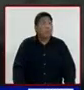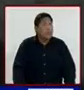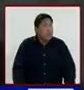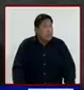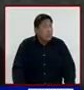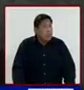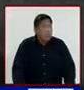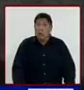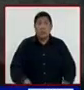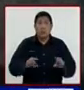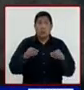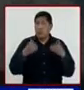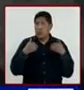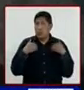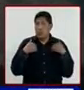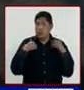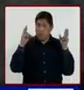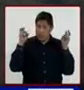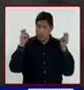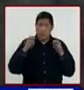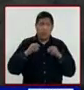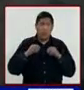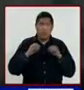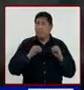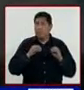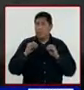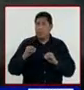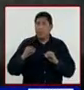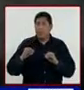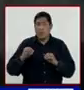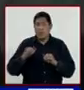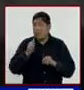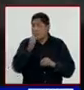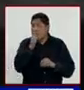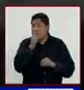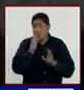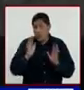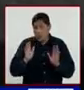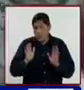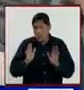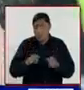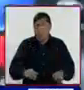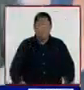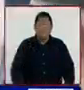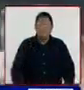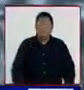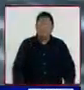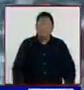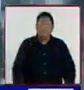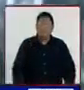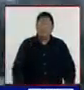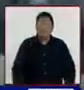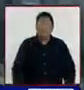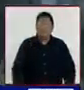¿En el Alto? No, no tenemos. El caso está radicando acá en la FCC del centro, en el Alto no.